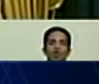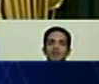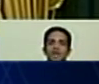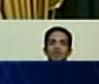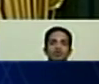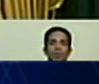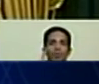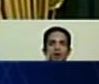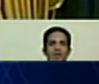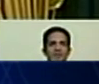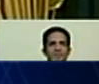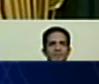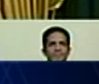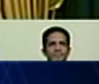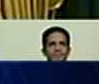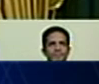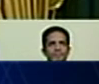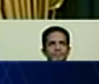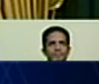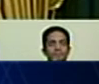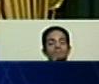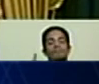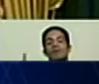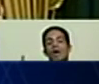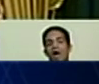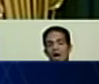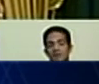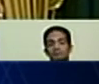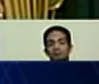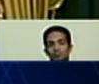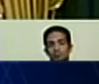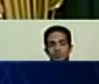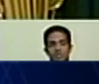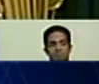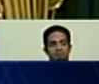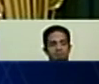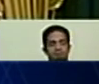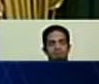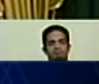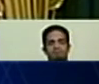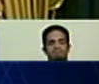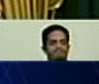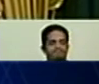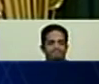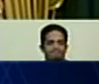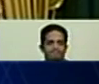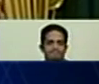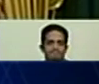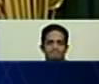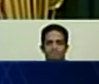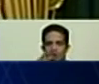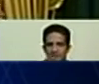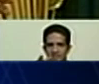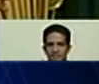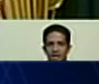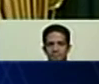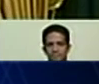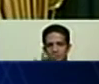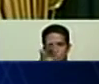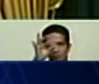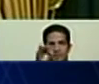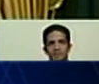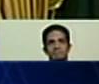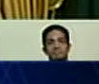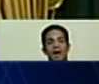Bastante reserva moral, espiritual, política ahí en Venezuela para decir a